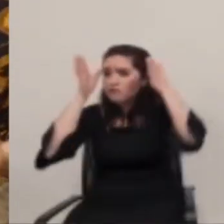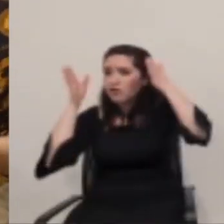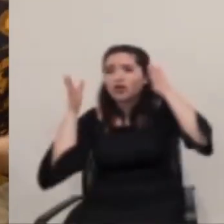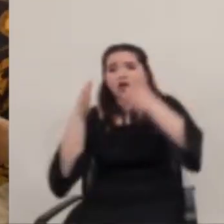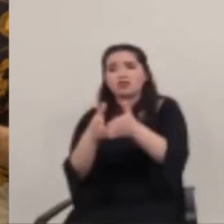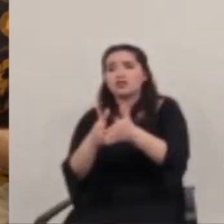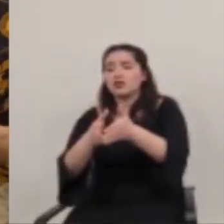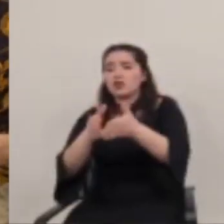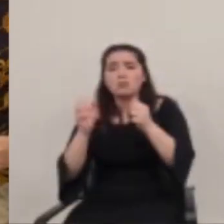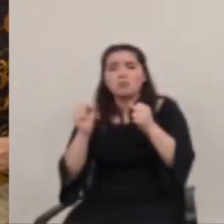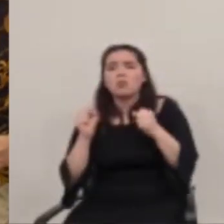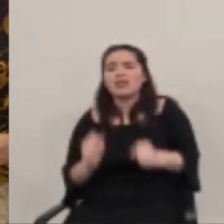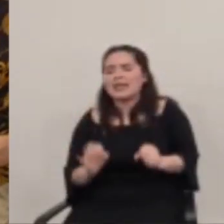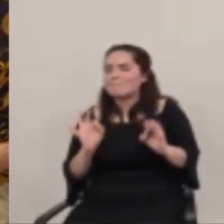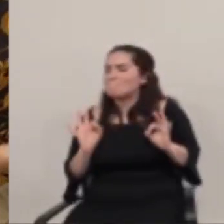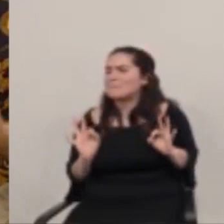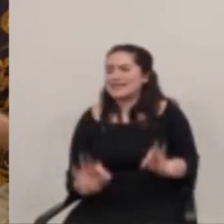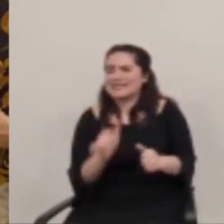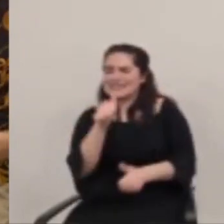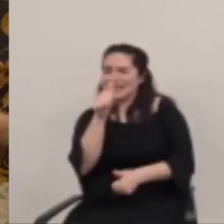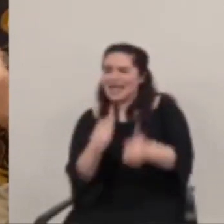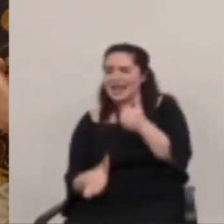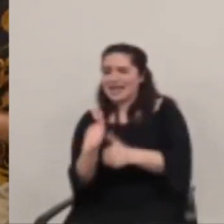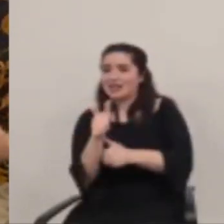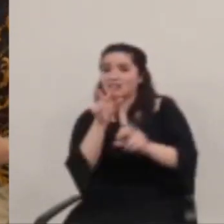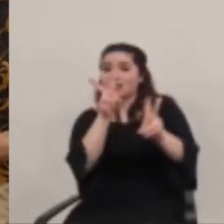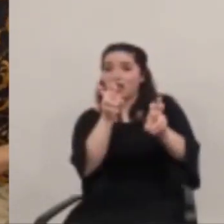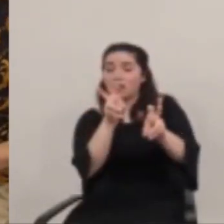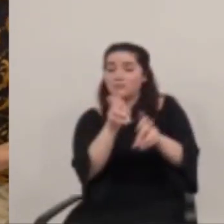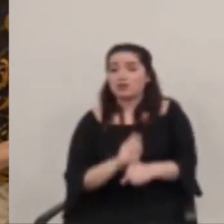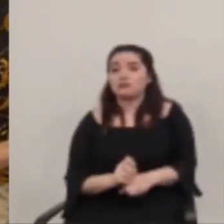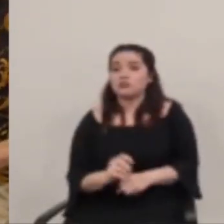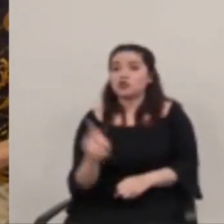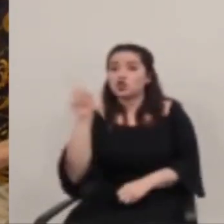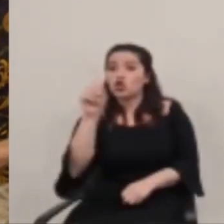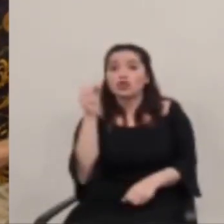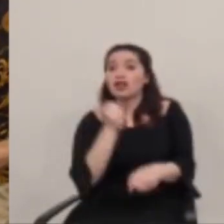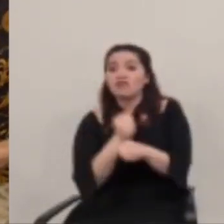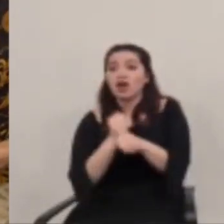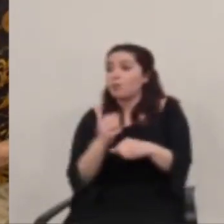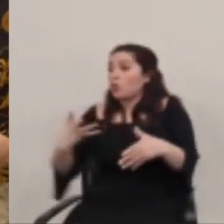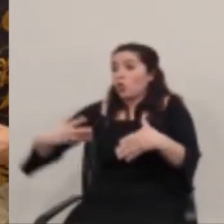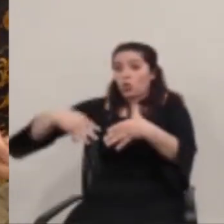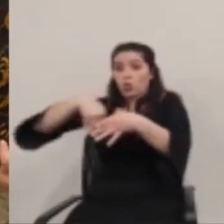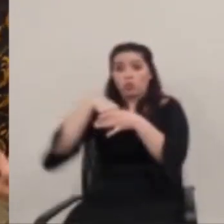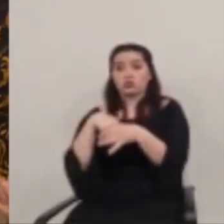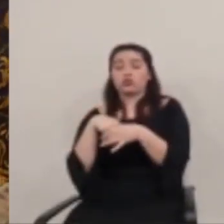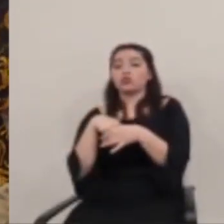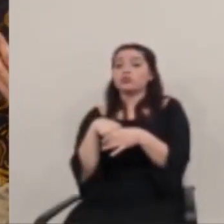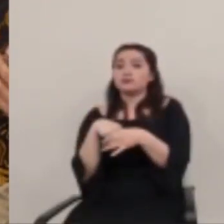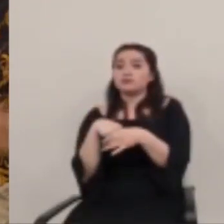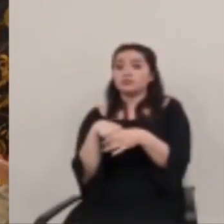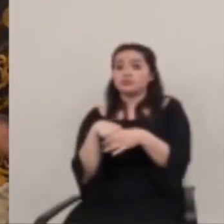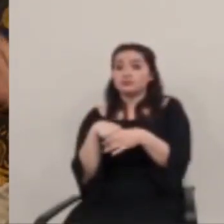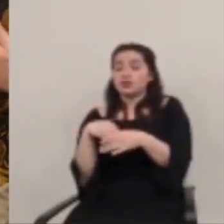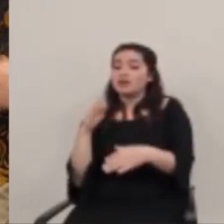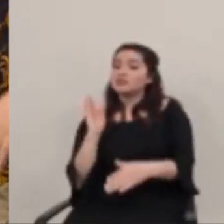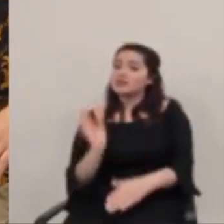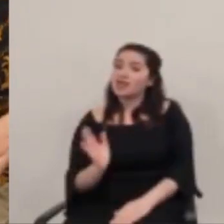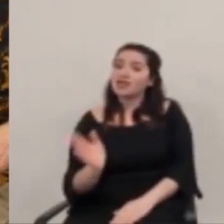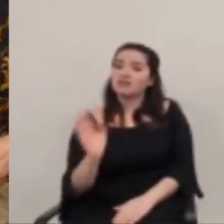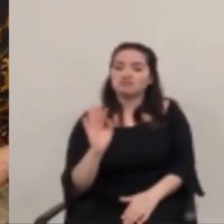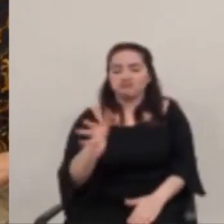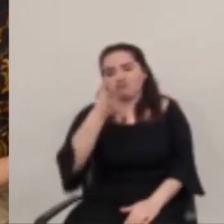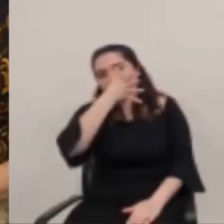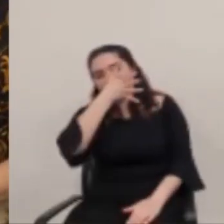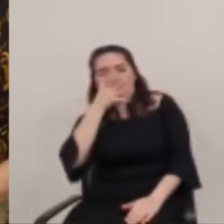ser hiperespecialistas en temas que no trabajemos en conjunto para poder seguir vanagloriándonos de